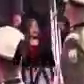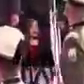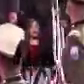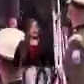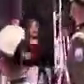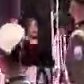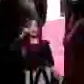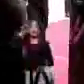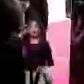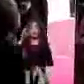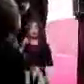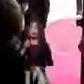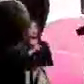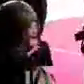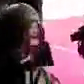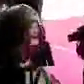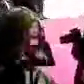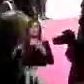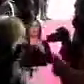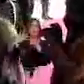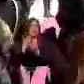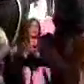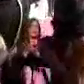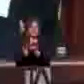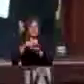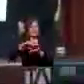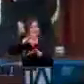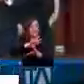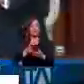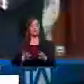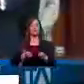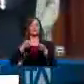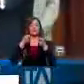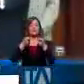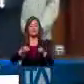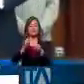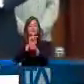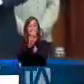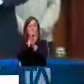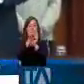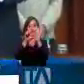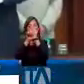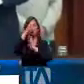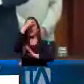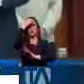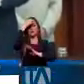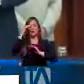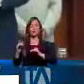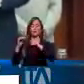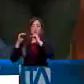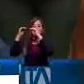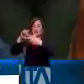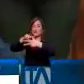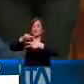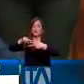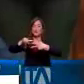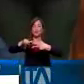Guillermo Lasso acudió personalmente a la Asamblea Nacional para entregar la reforma a la Ley de Educación Superior. Esta tiene tres